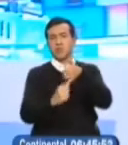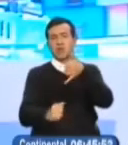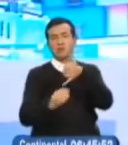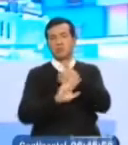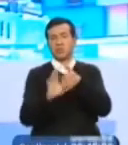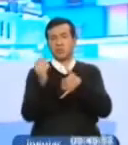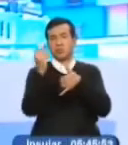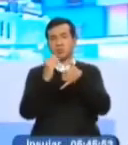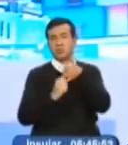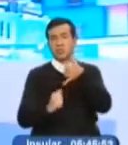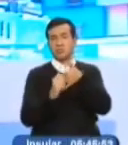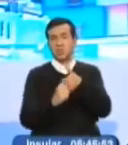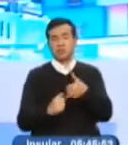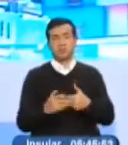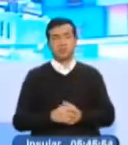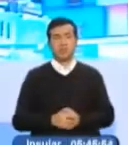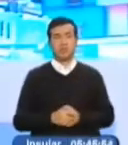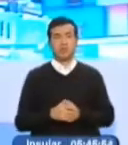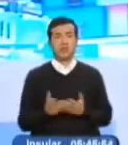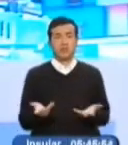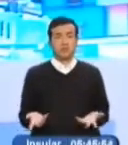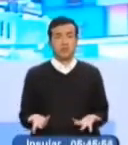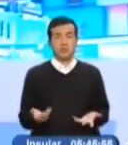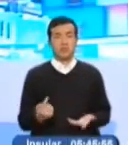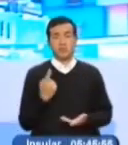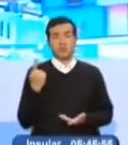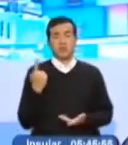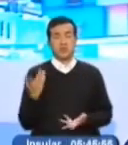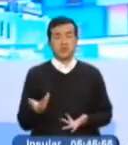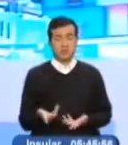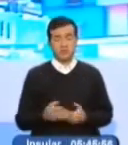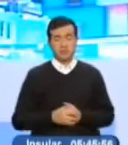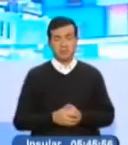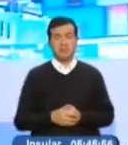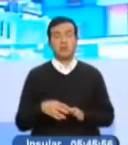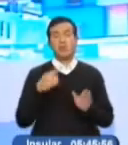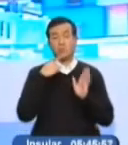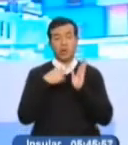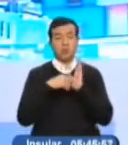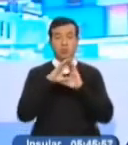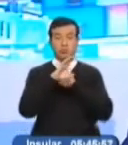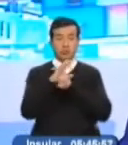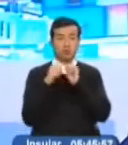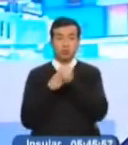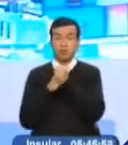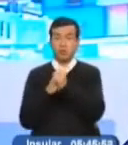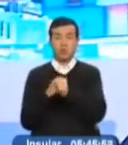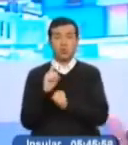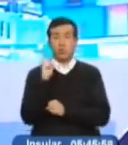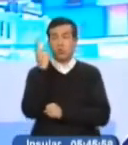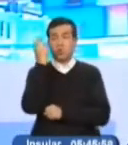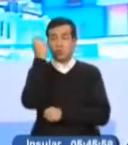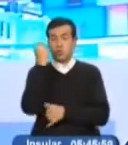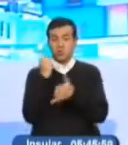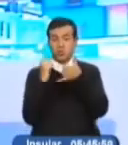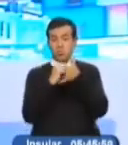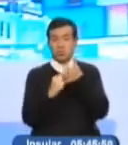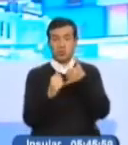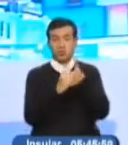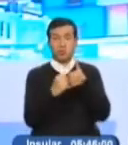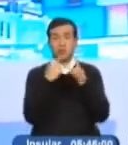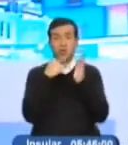Es más, no hay otra forma de pagar en el bus o en el metro que usted no ve, por ejemplo,